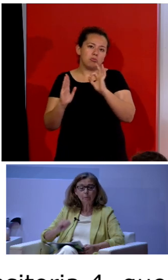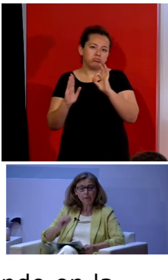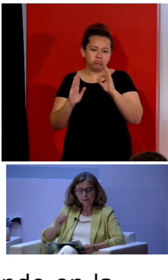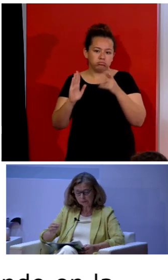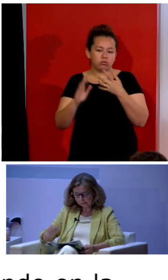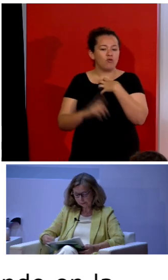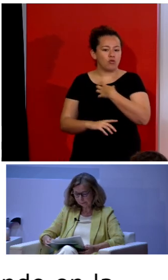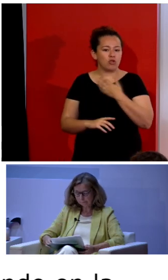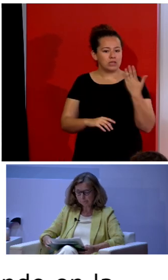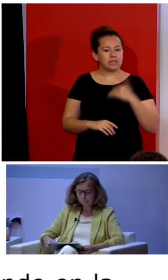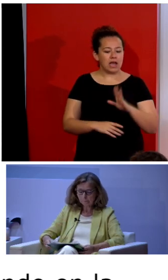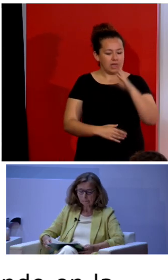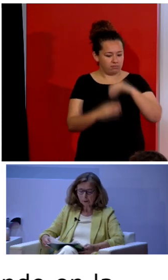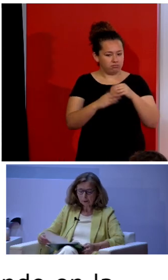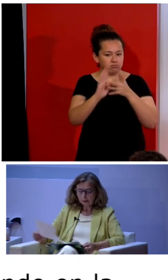como funcionario ya interino.